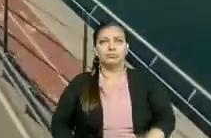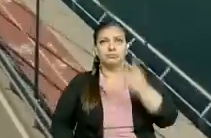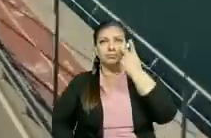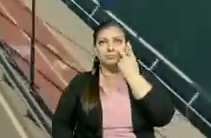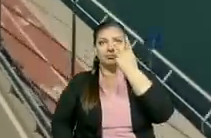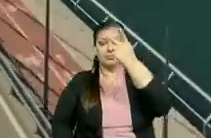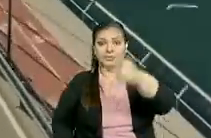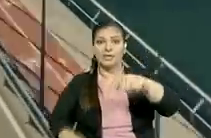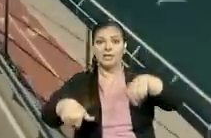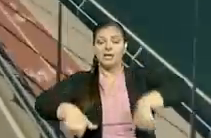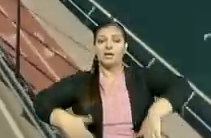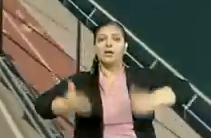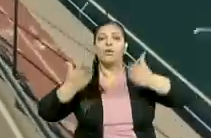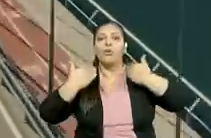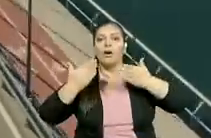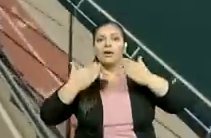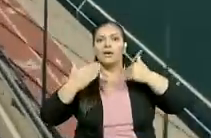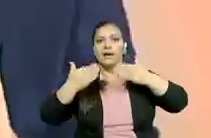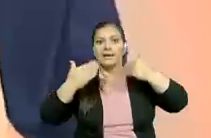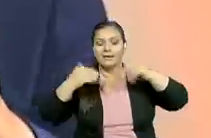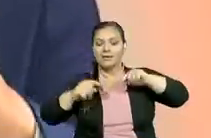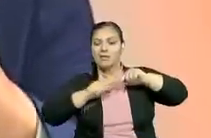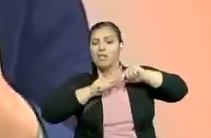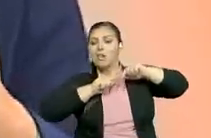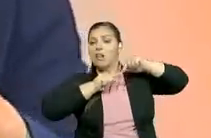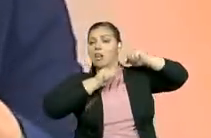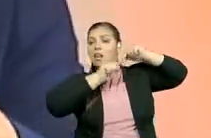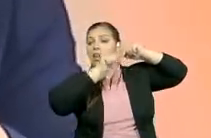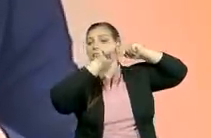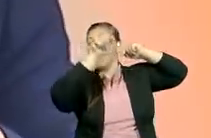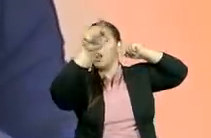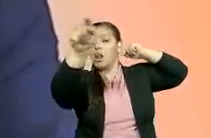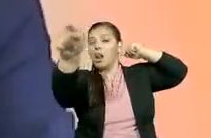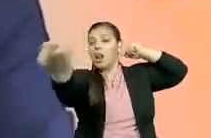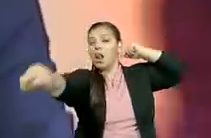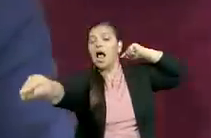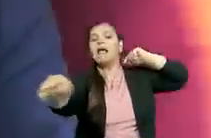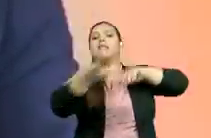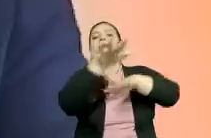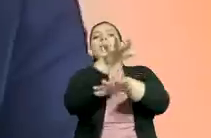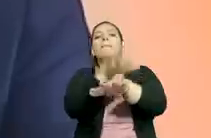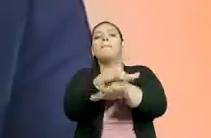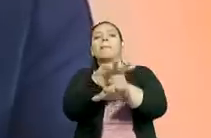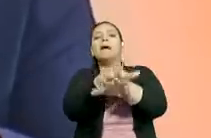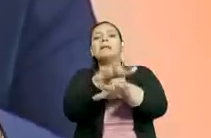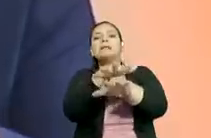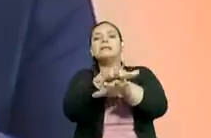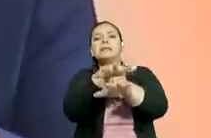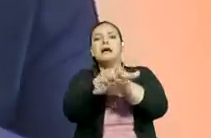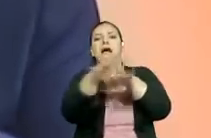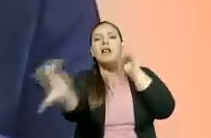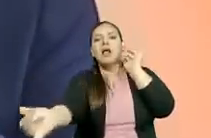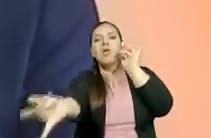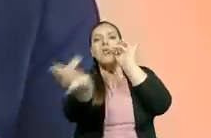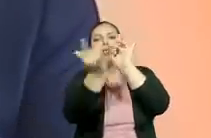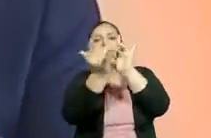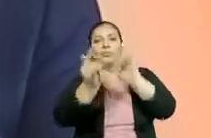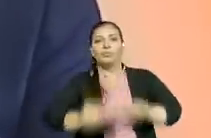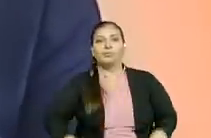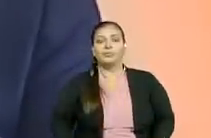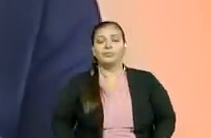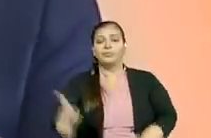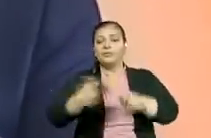conectividad desde la zona portuaria de Guayaquil hasta la ciudad de Machala. Contemplará la construcción de una carretera de